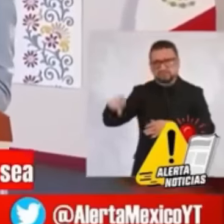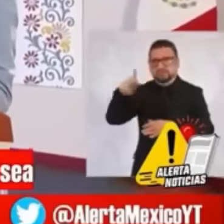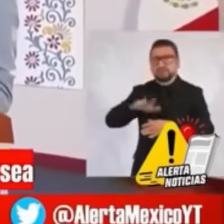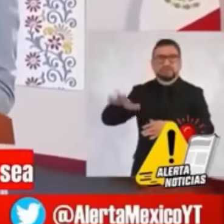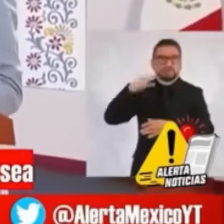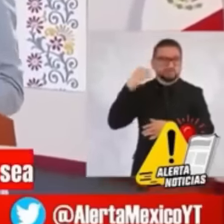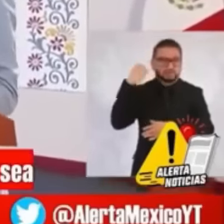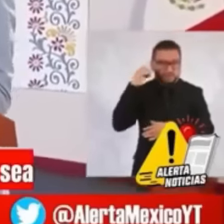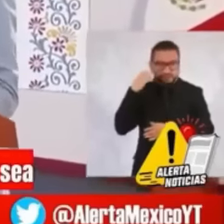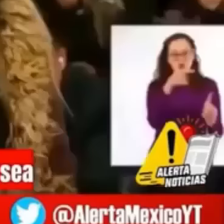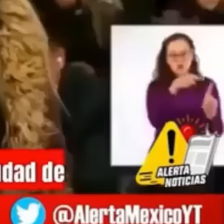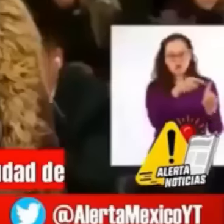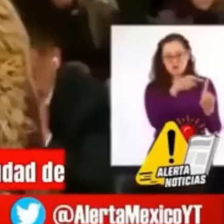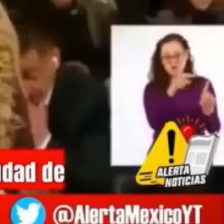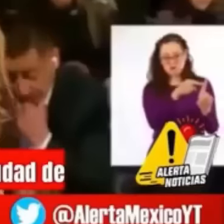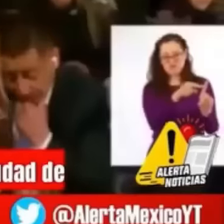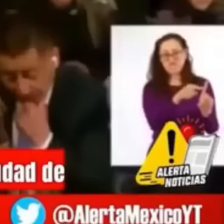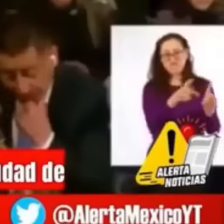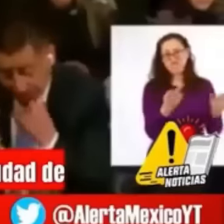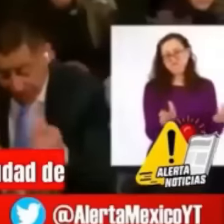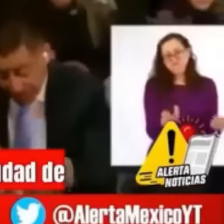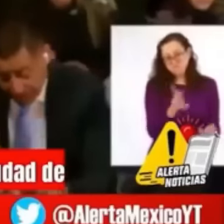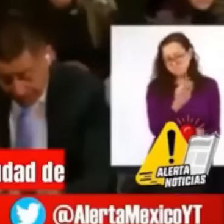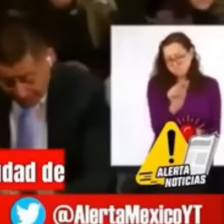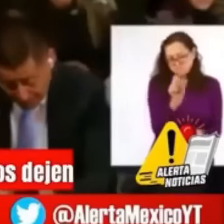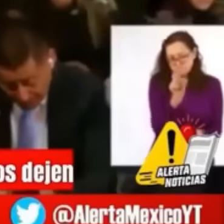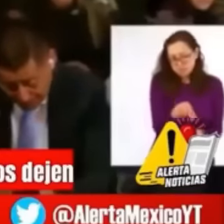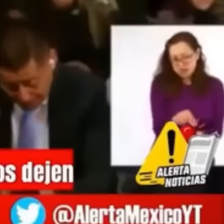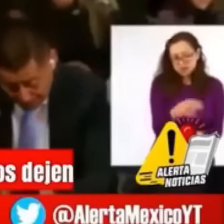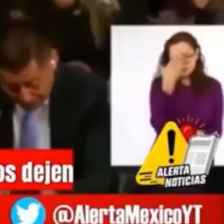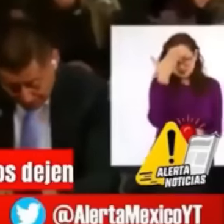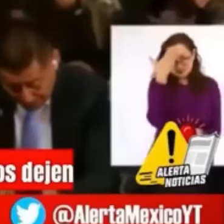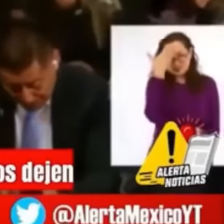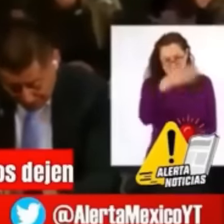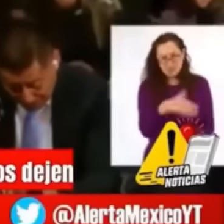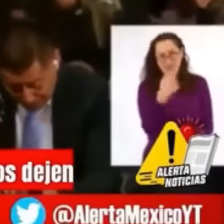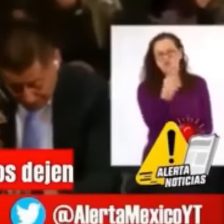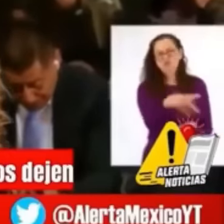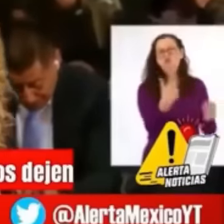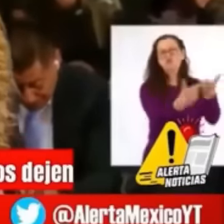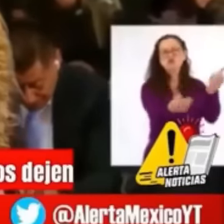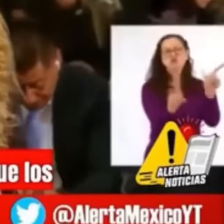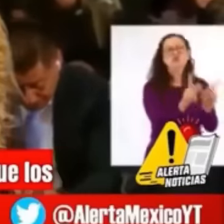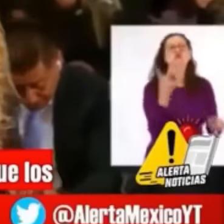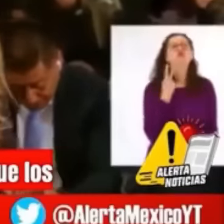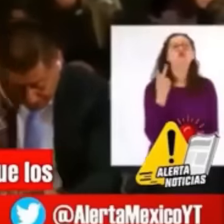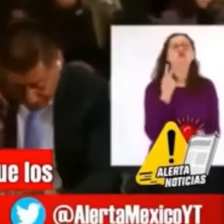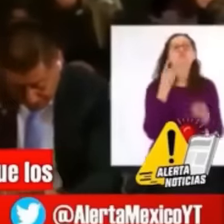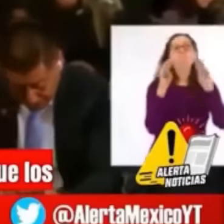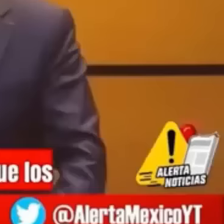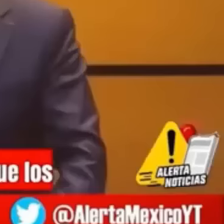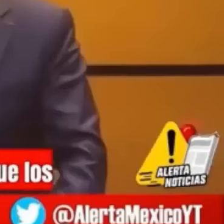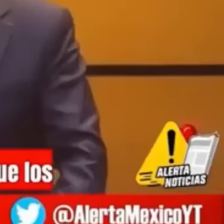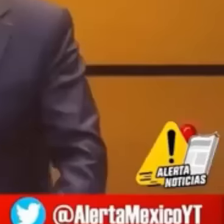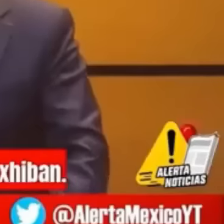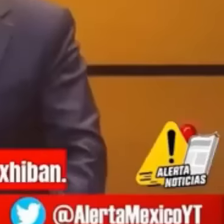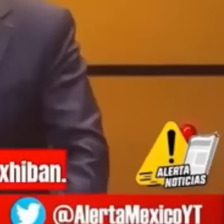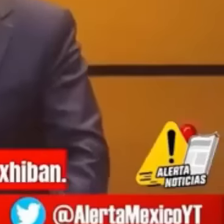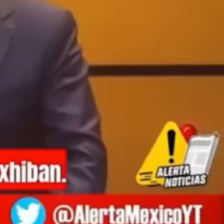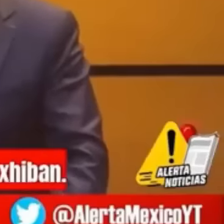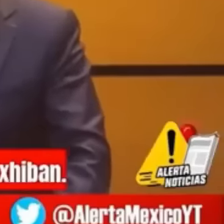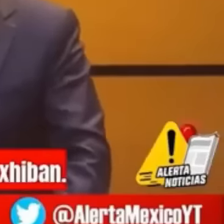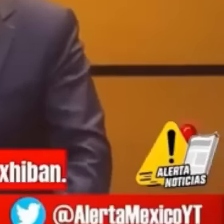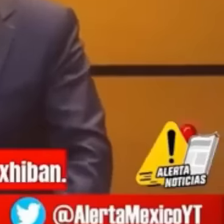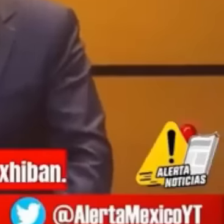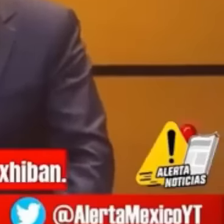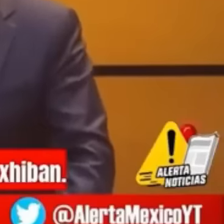que lleve la información con quien sea nombrado el nuevo fiscal de la Ciudad de México, para que estos paniaguados dejen de llorar, porque ahora resulta que los corruptos